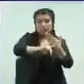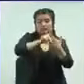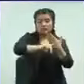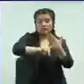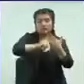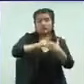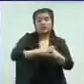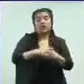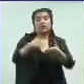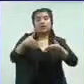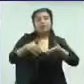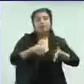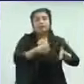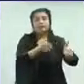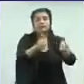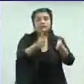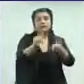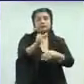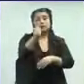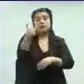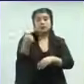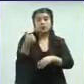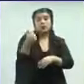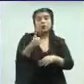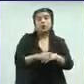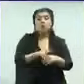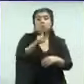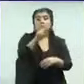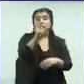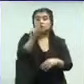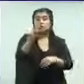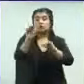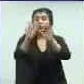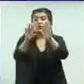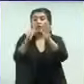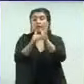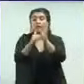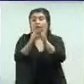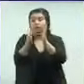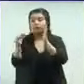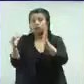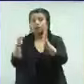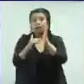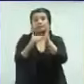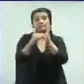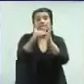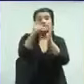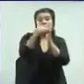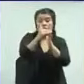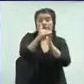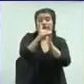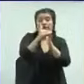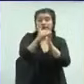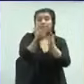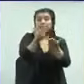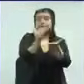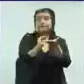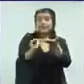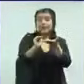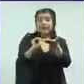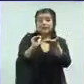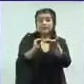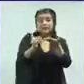de caminos, y otro 1.9 mil y fracción de millones se ejecuta